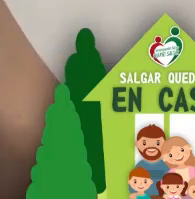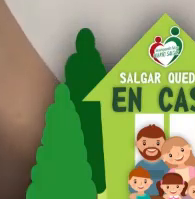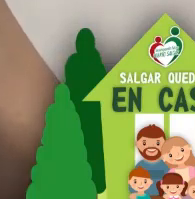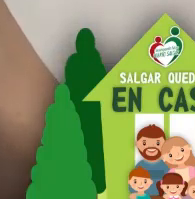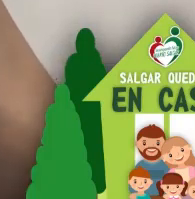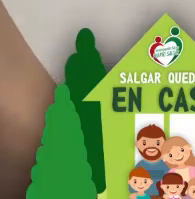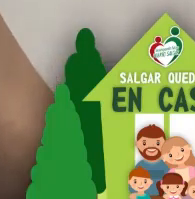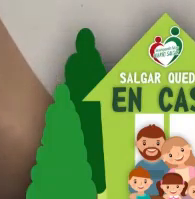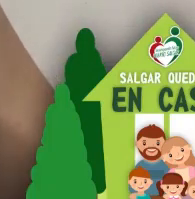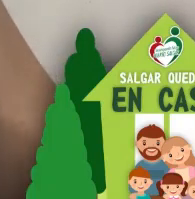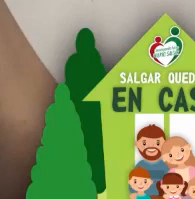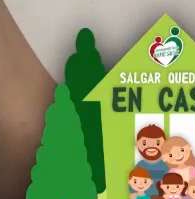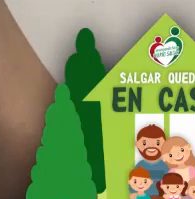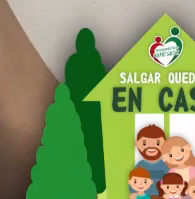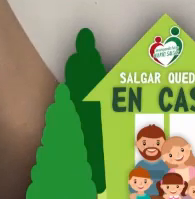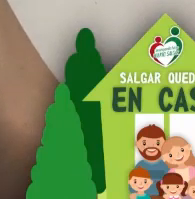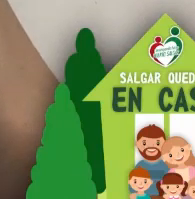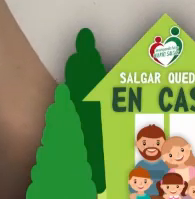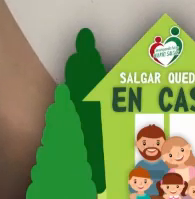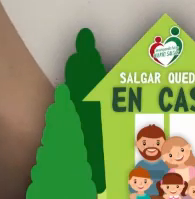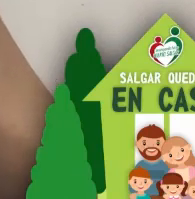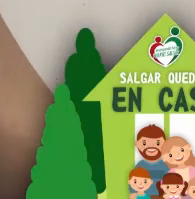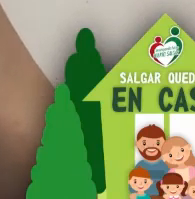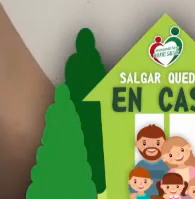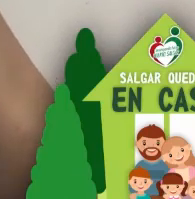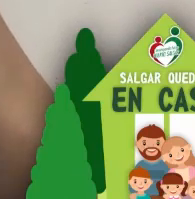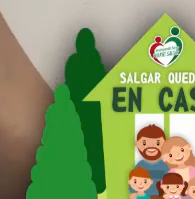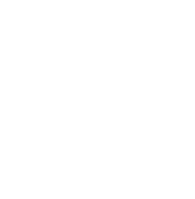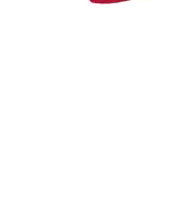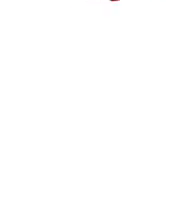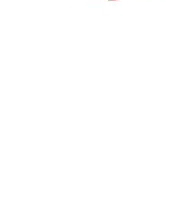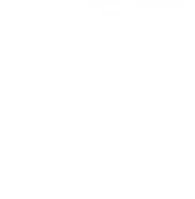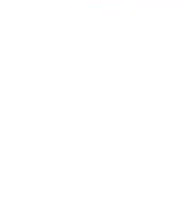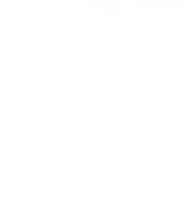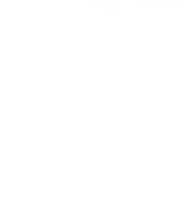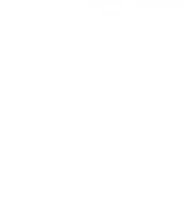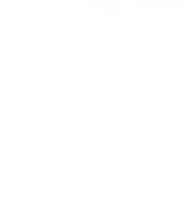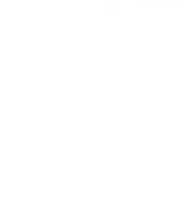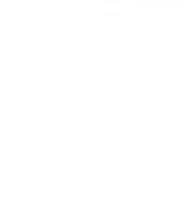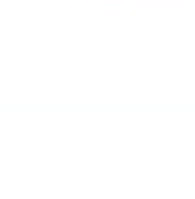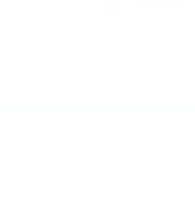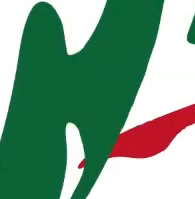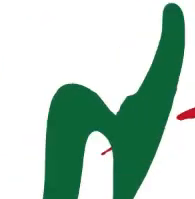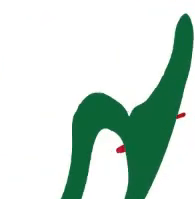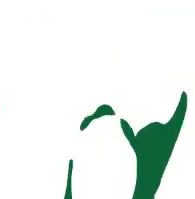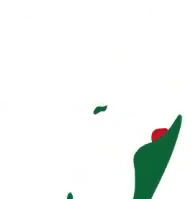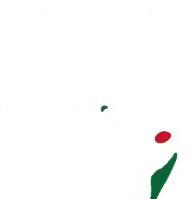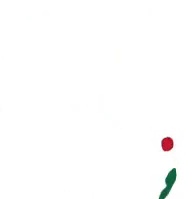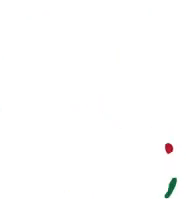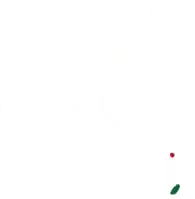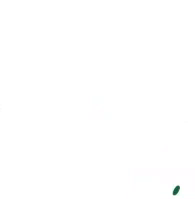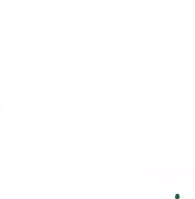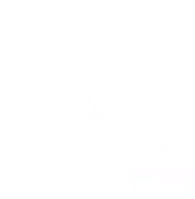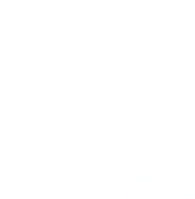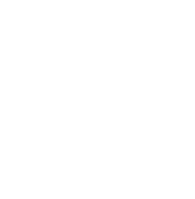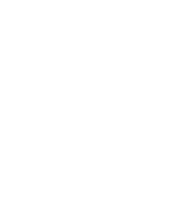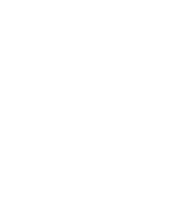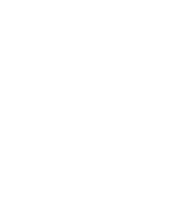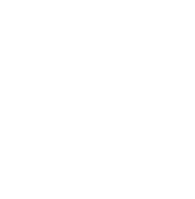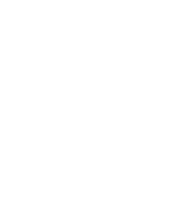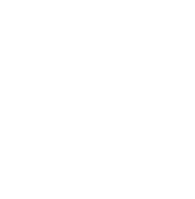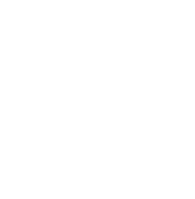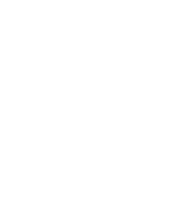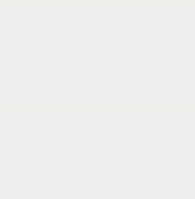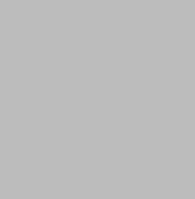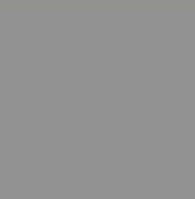compartes. La desinformación es un virus que podemos combatir desde casa. Alcaldía Municipal de Puerto Salgar. Construyendo un